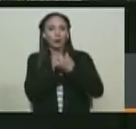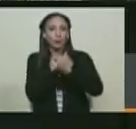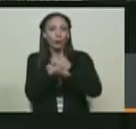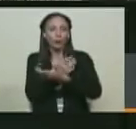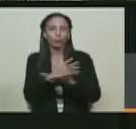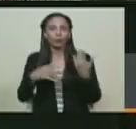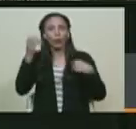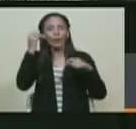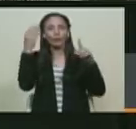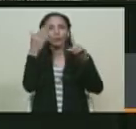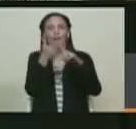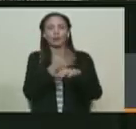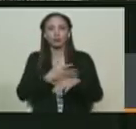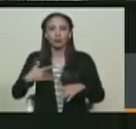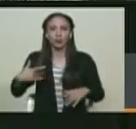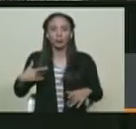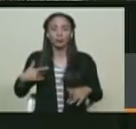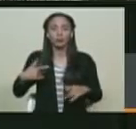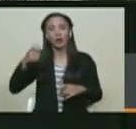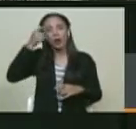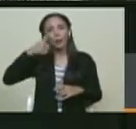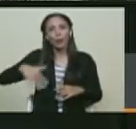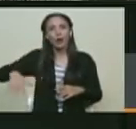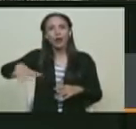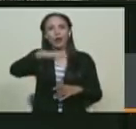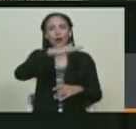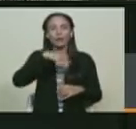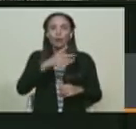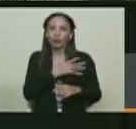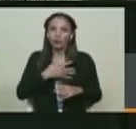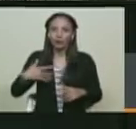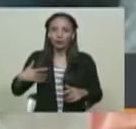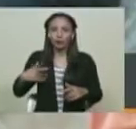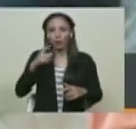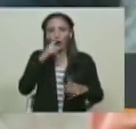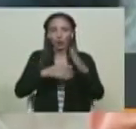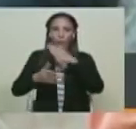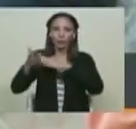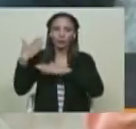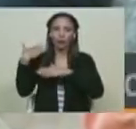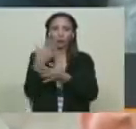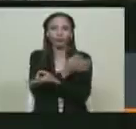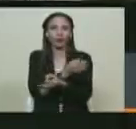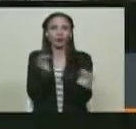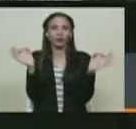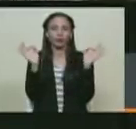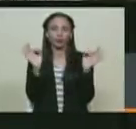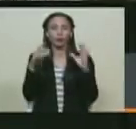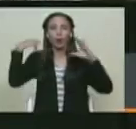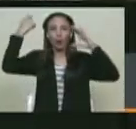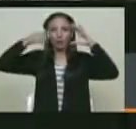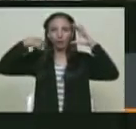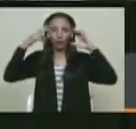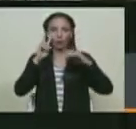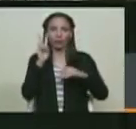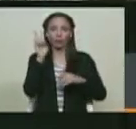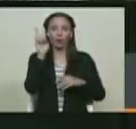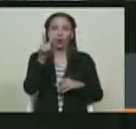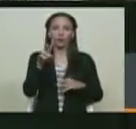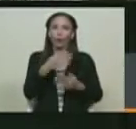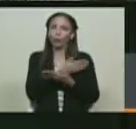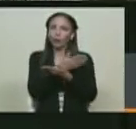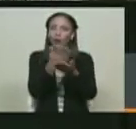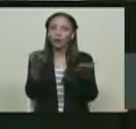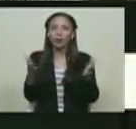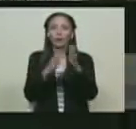el pueblo el gran héroe del año heroico 2017. Vamos a ver este video que se los regalo por las